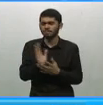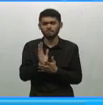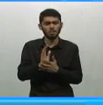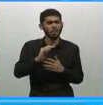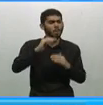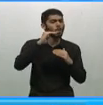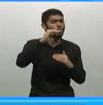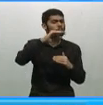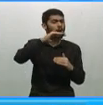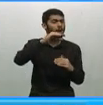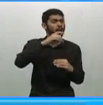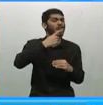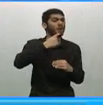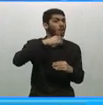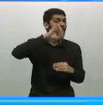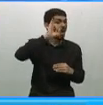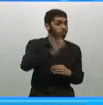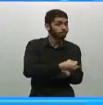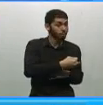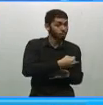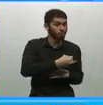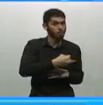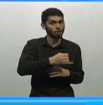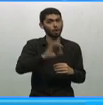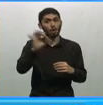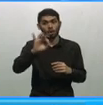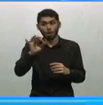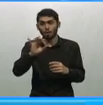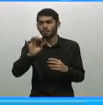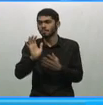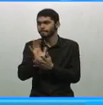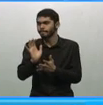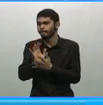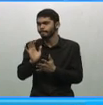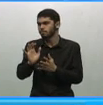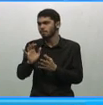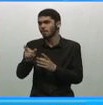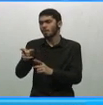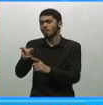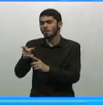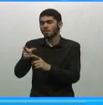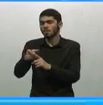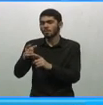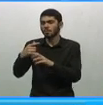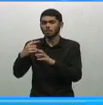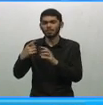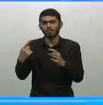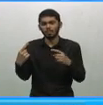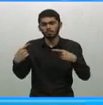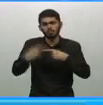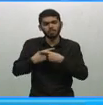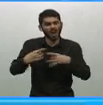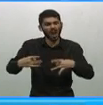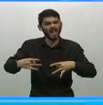copa o que en realidad River la ganó después de ustedes no haber podido jugar los 90 minutos completos de la revancha en la